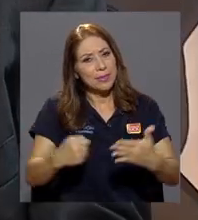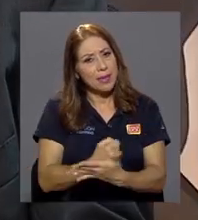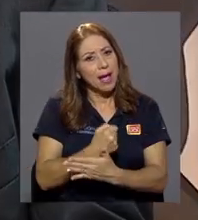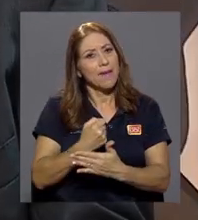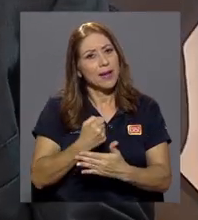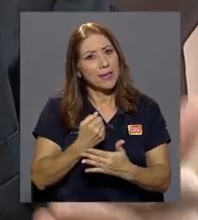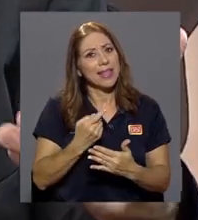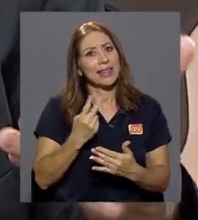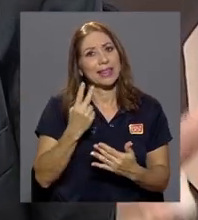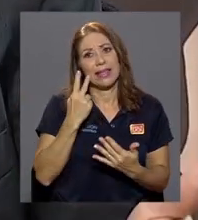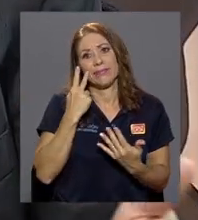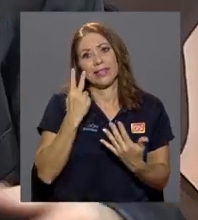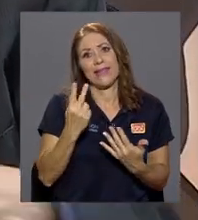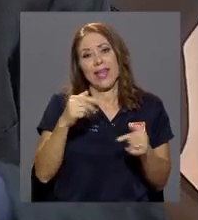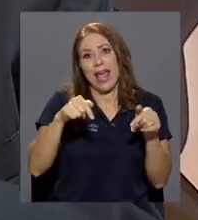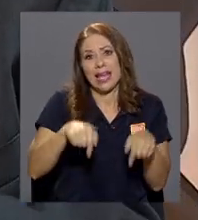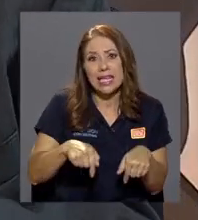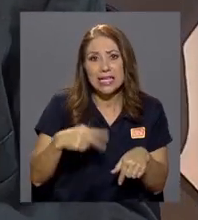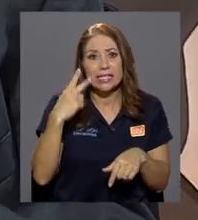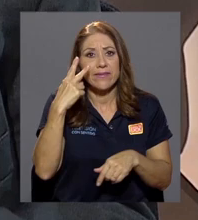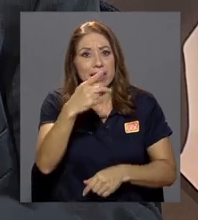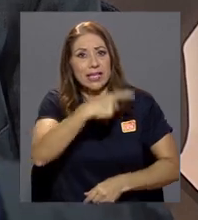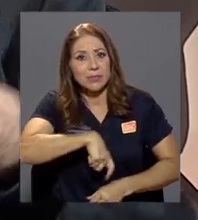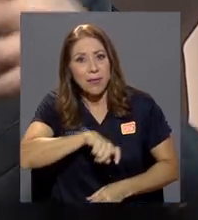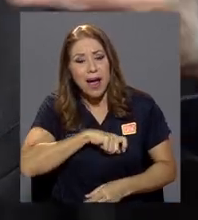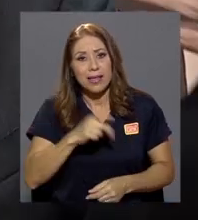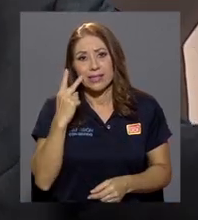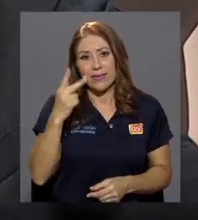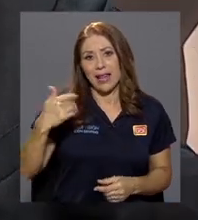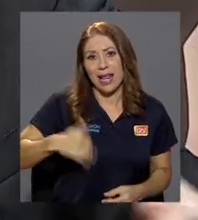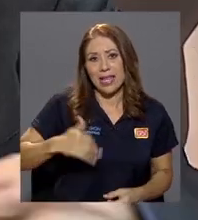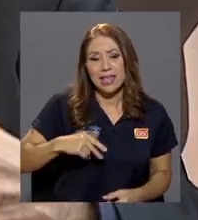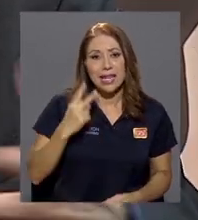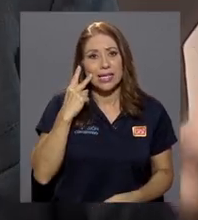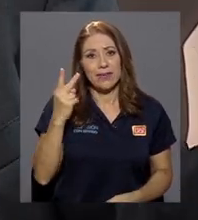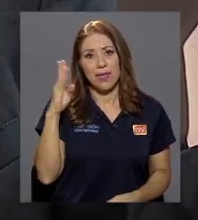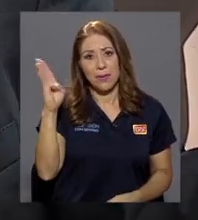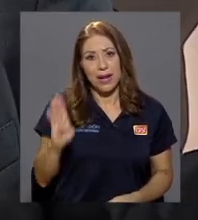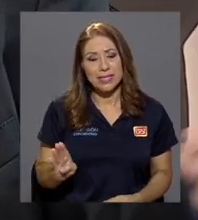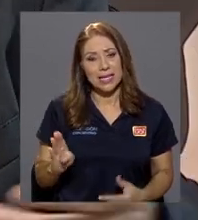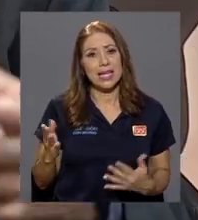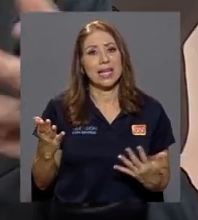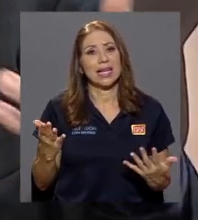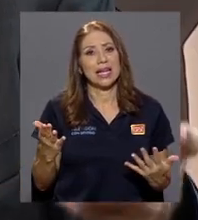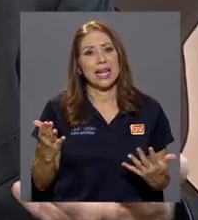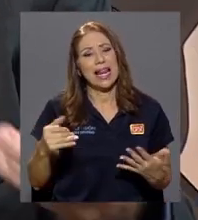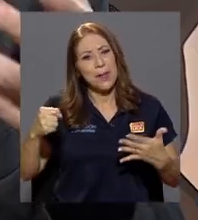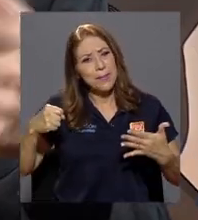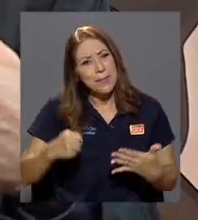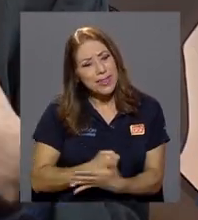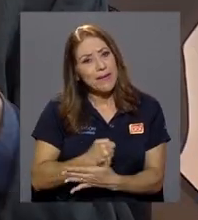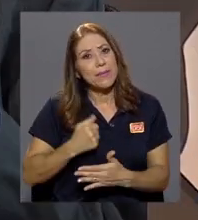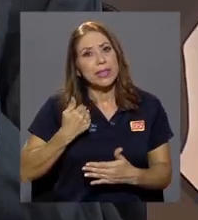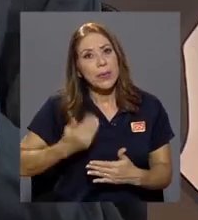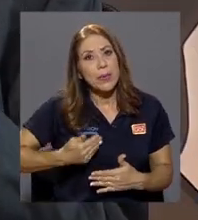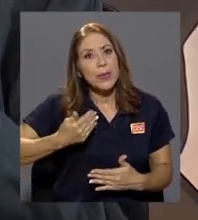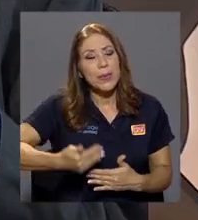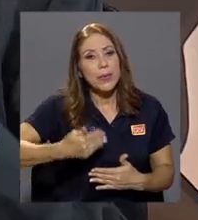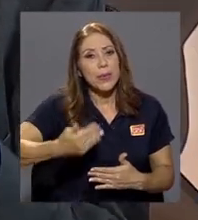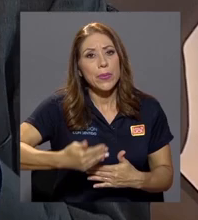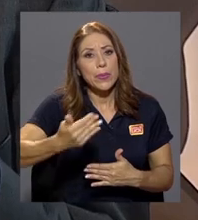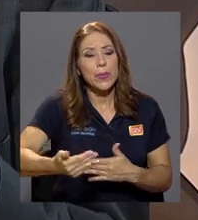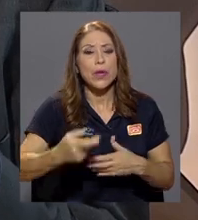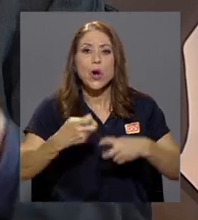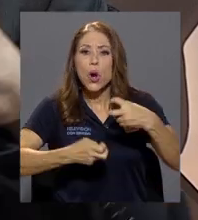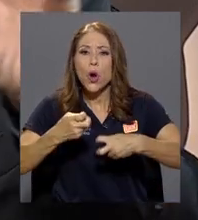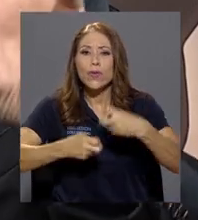cada vez más pero se ve aquí se ve en españa' se ve en la argentina se ve en brásil cada vez más la